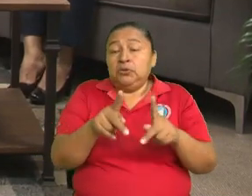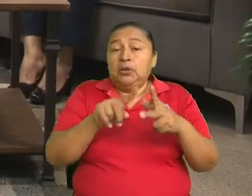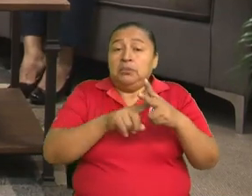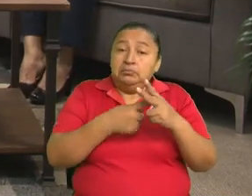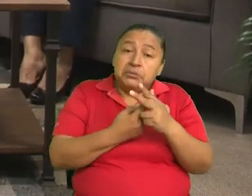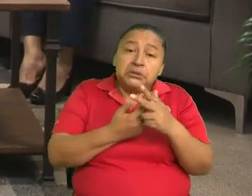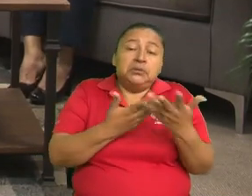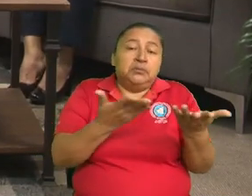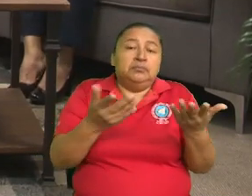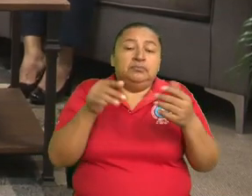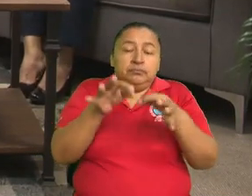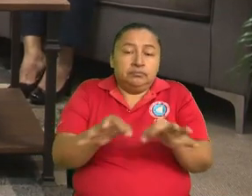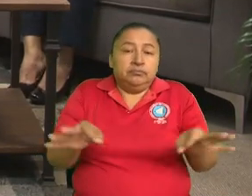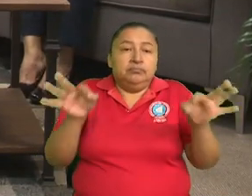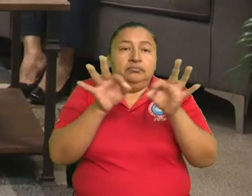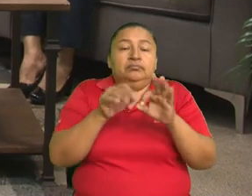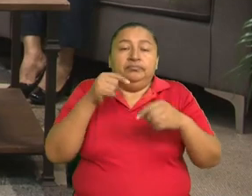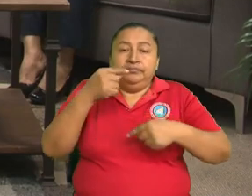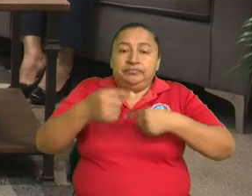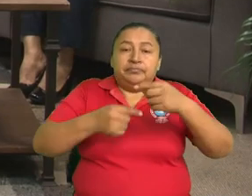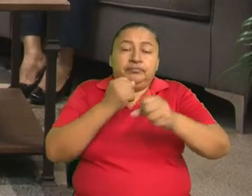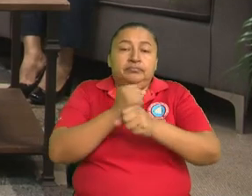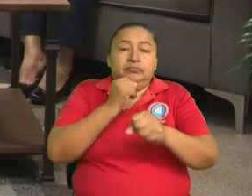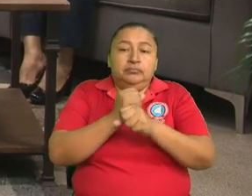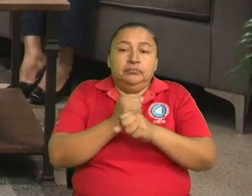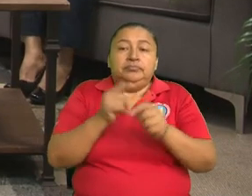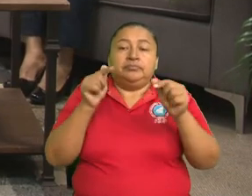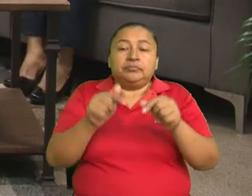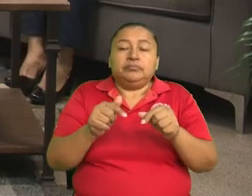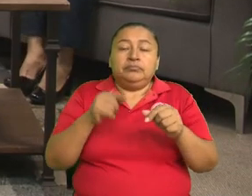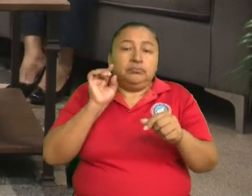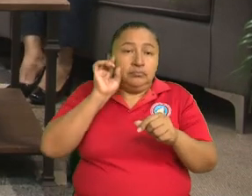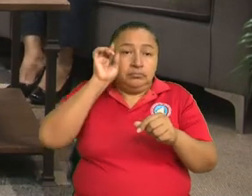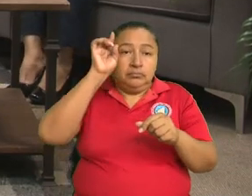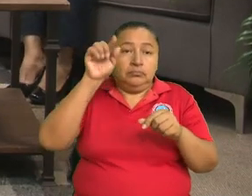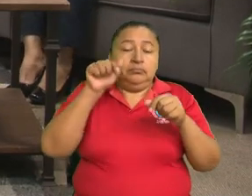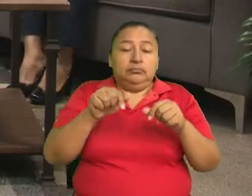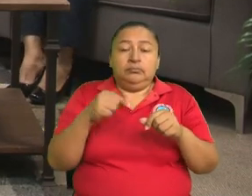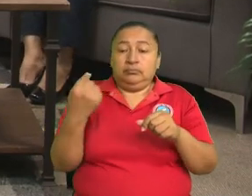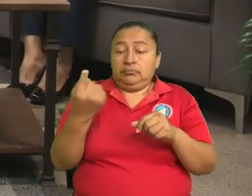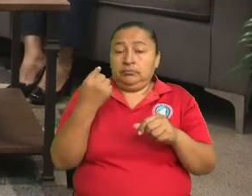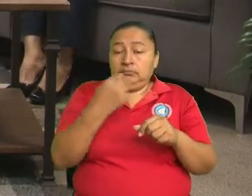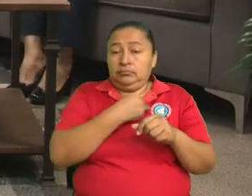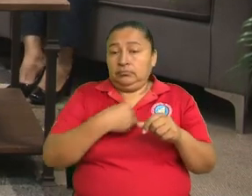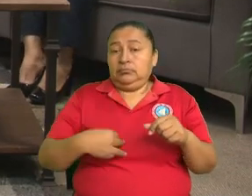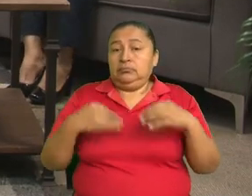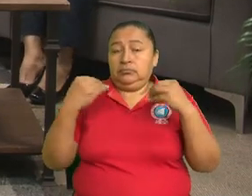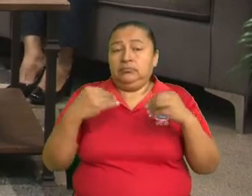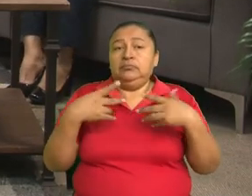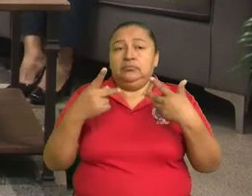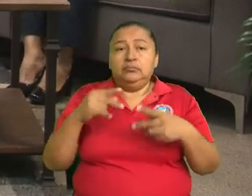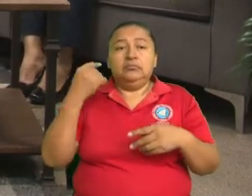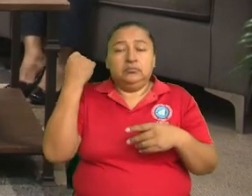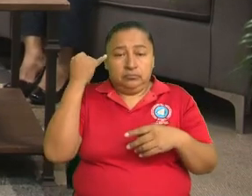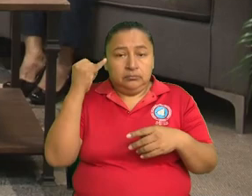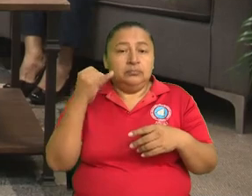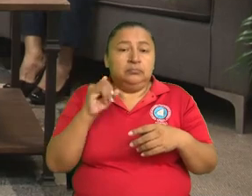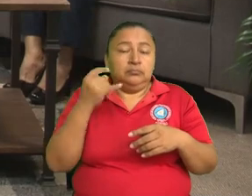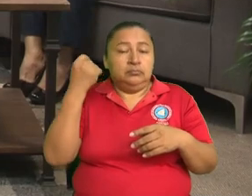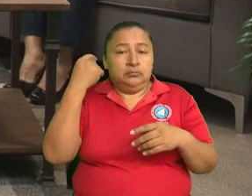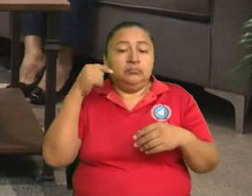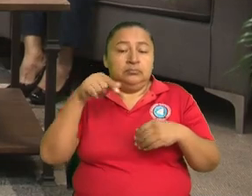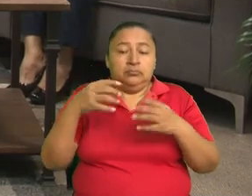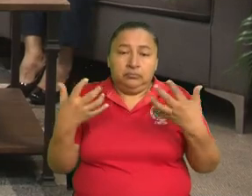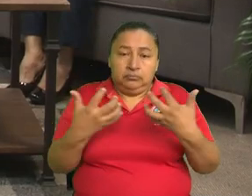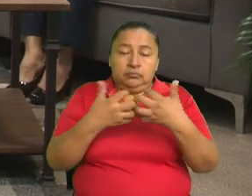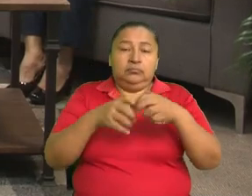este importante ciclo de trabajo que está desarrollando no solo el Ministerio de Educación, pero sí entendemos que es parte de esta